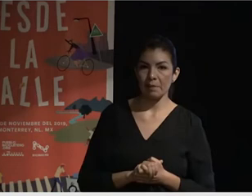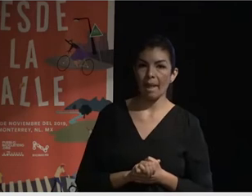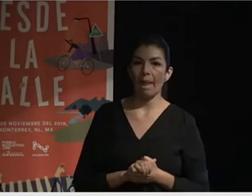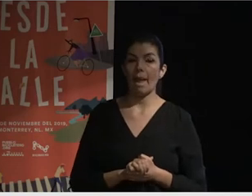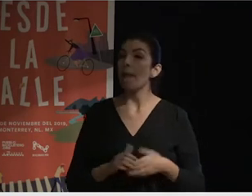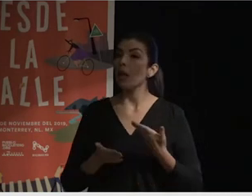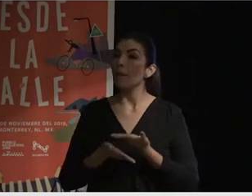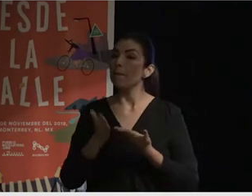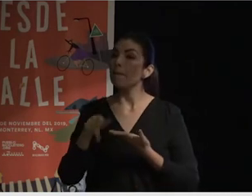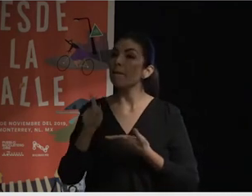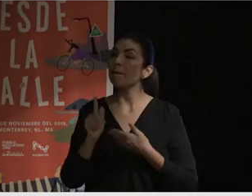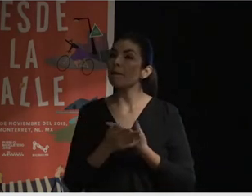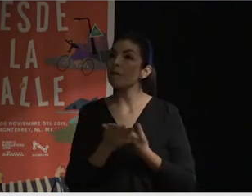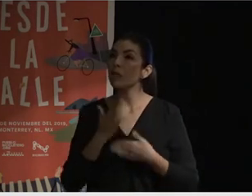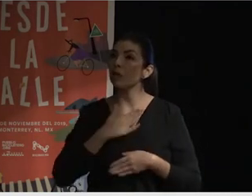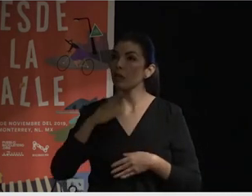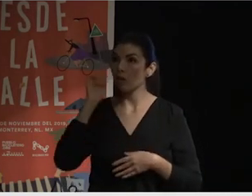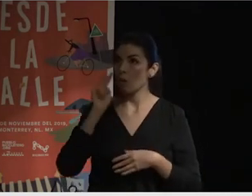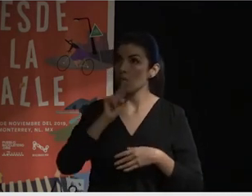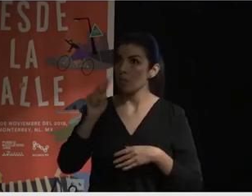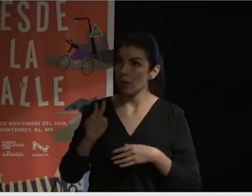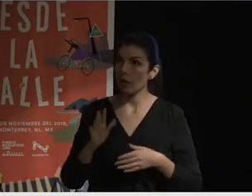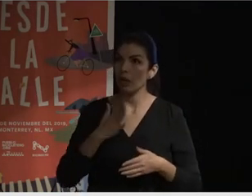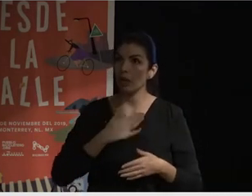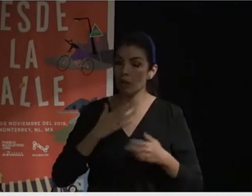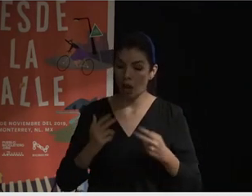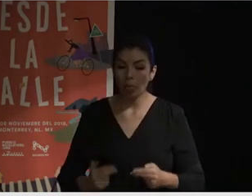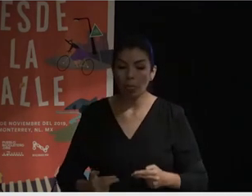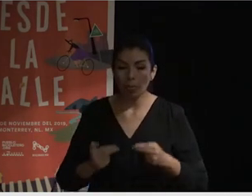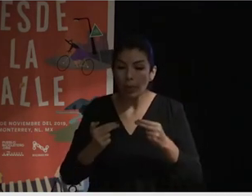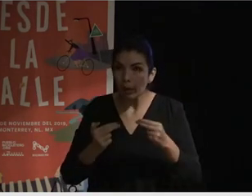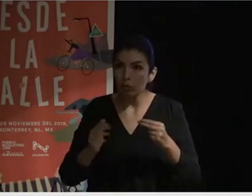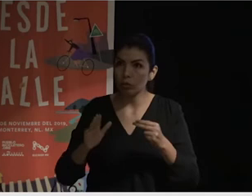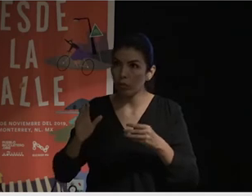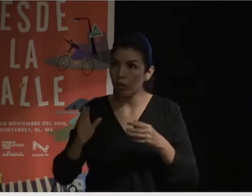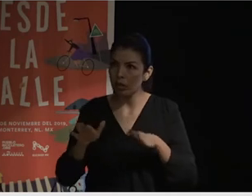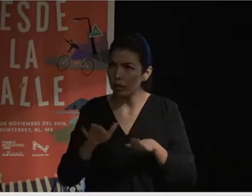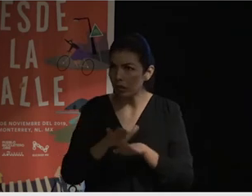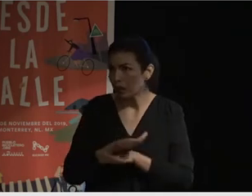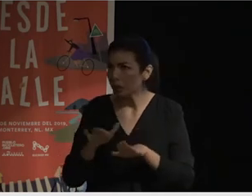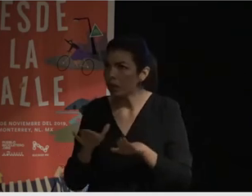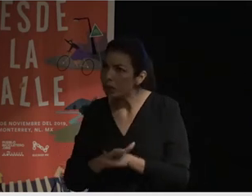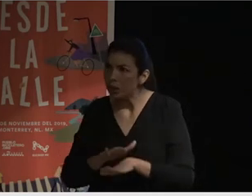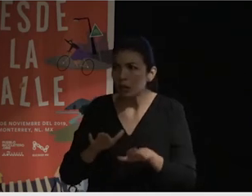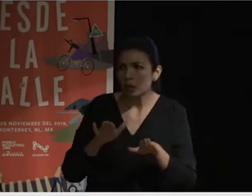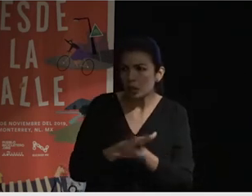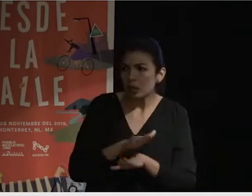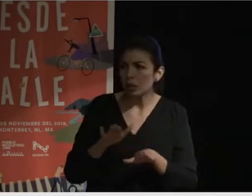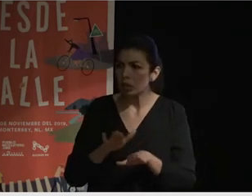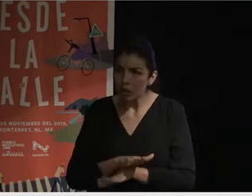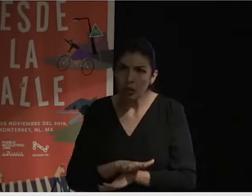por absorber y replicar en su beneficio las narrativas que nosotros